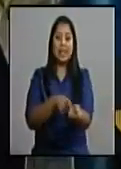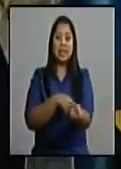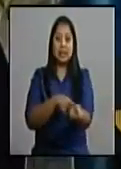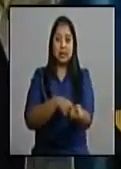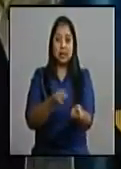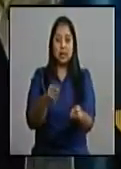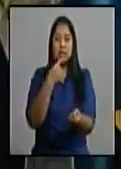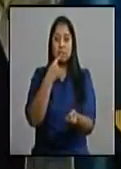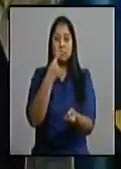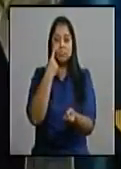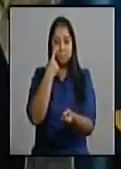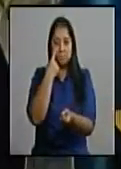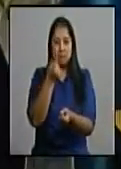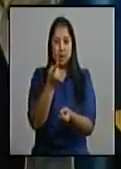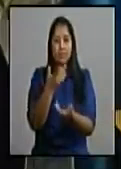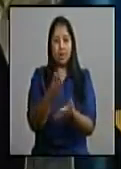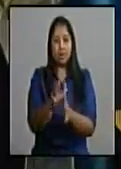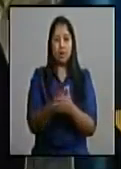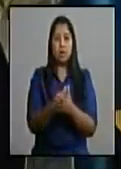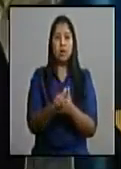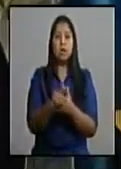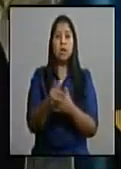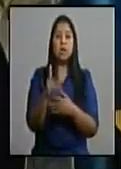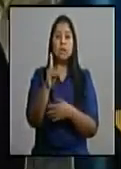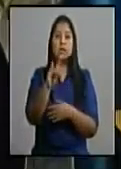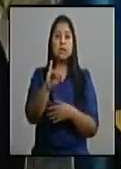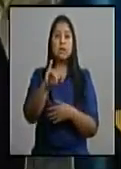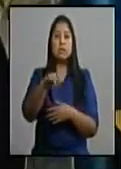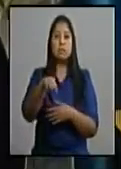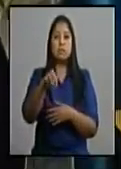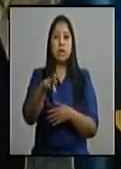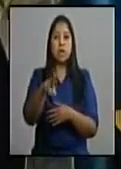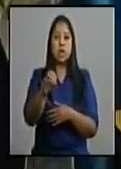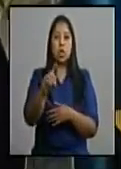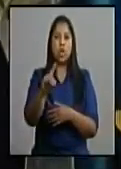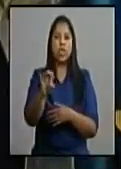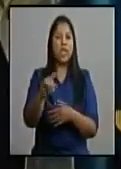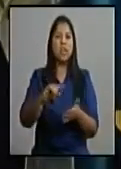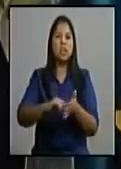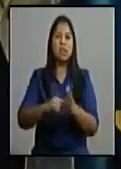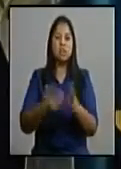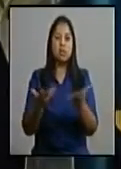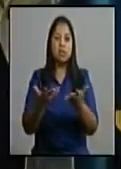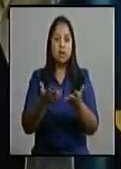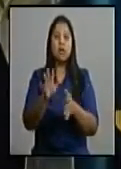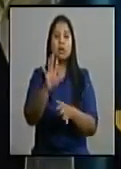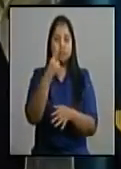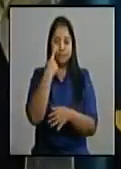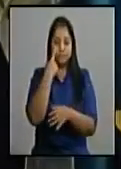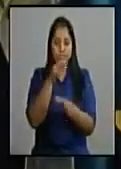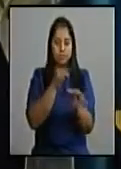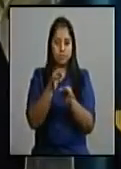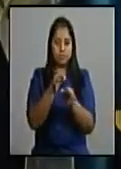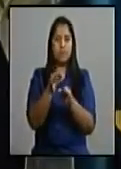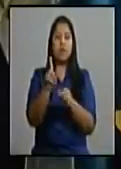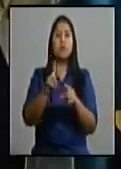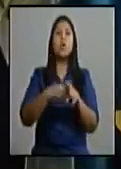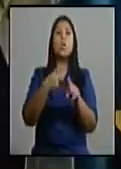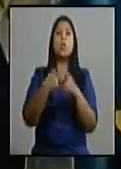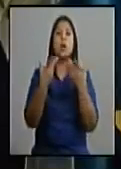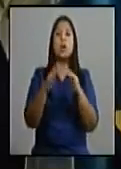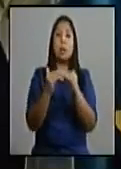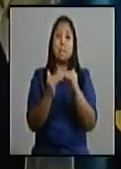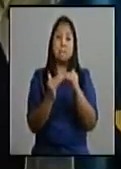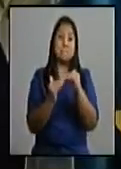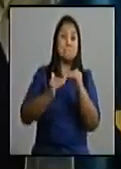es la medición de un elemento que se llama dímero D. El dímero D, cuando está por arriba